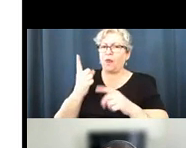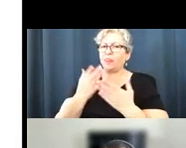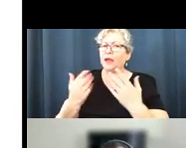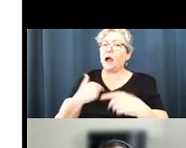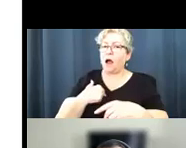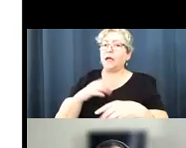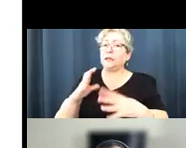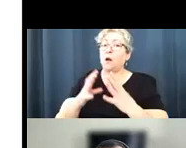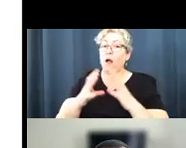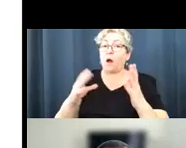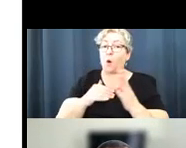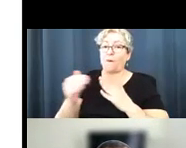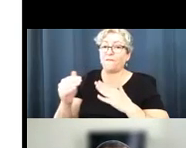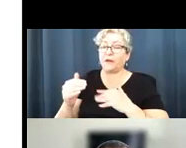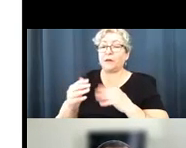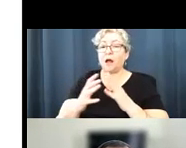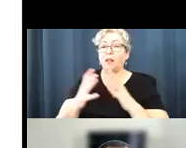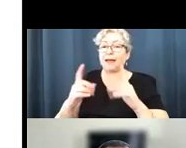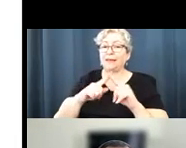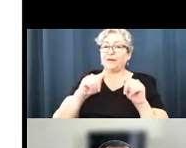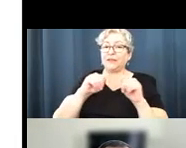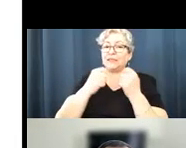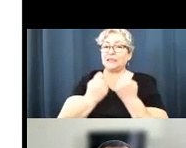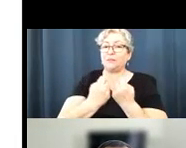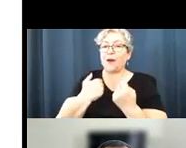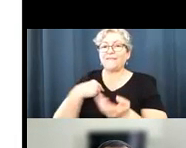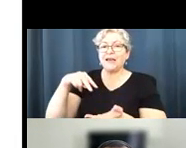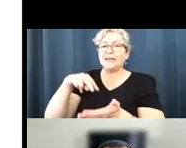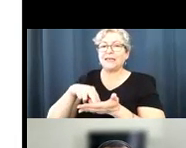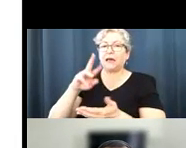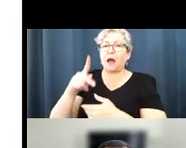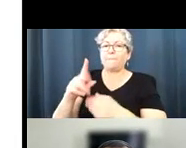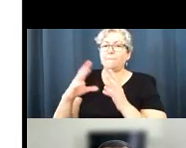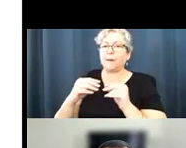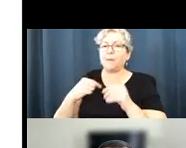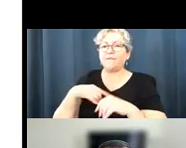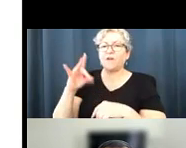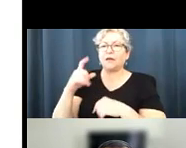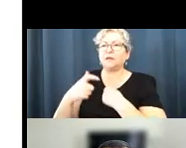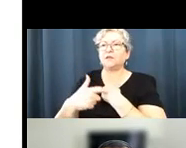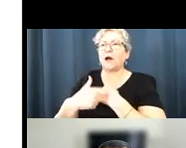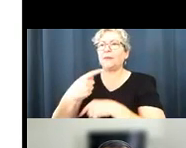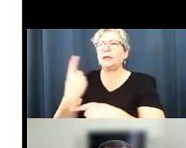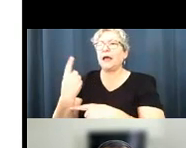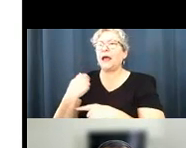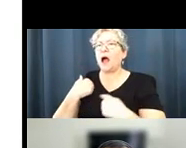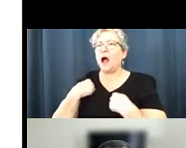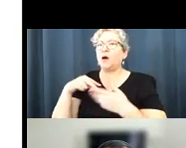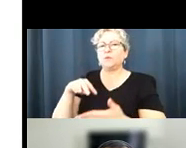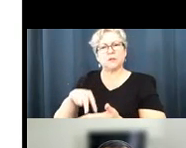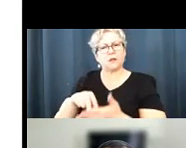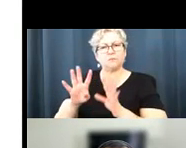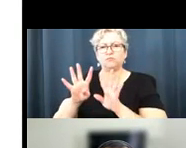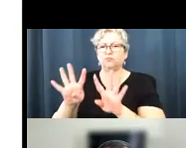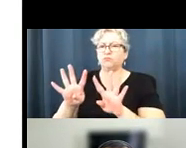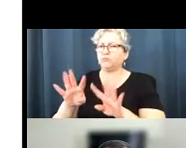habilidad como usuario de computadora era grande. Muchos de los equipos habían reuniones parado y yo iba y